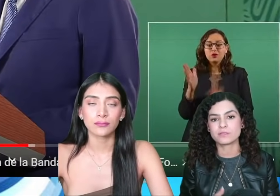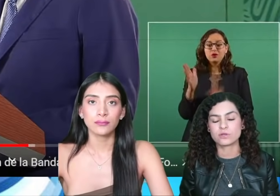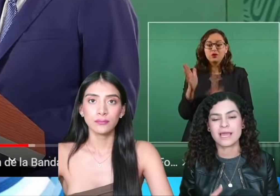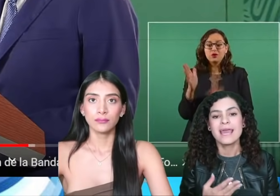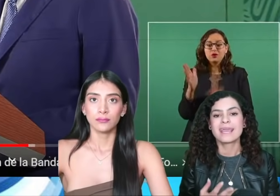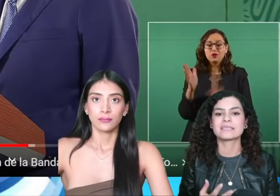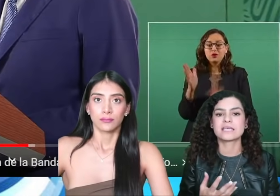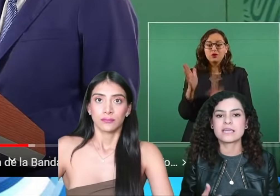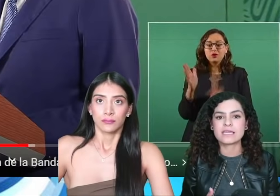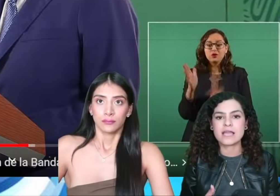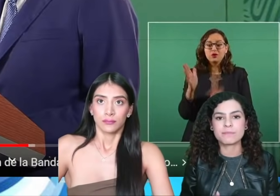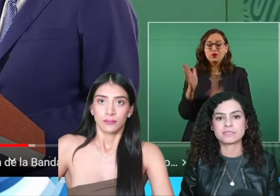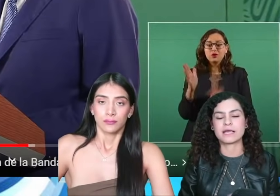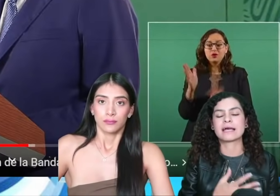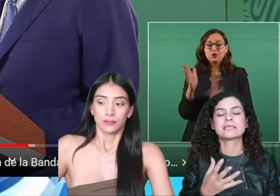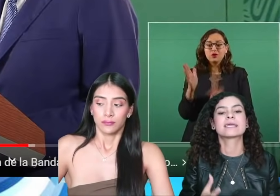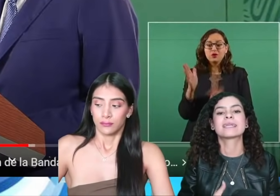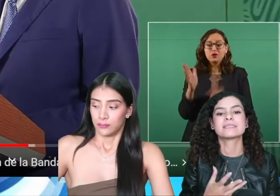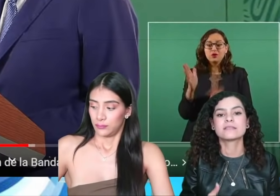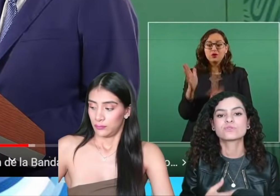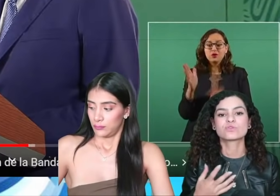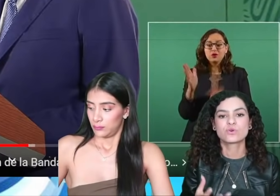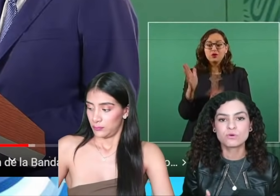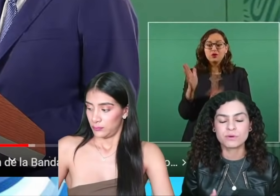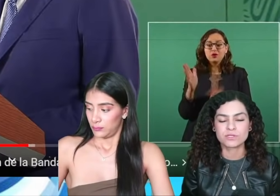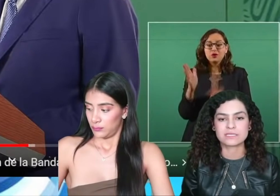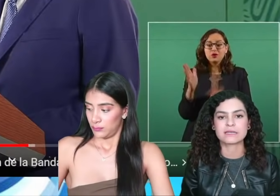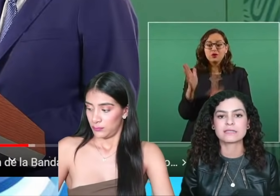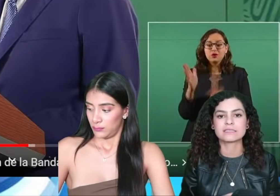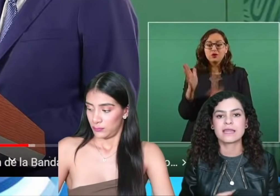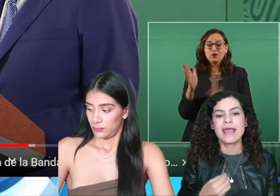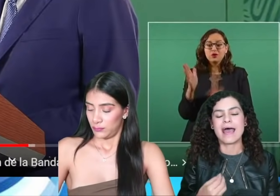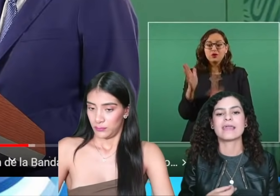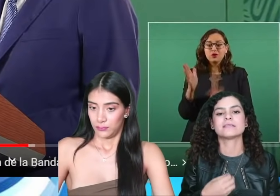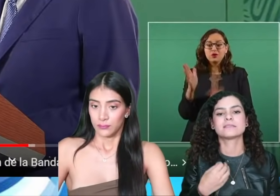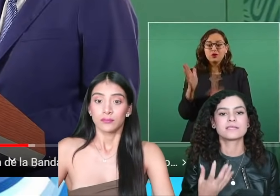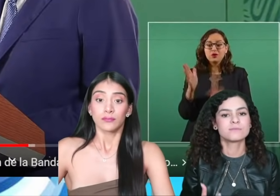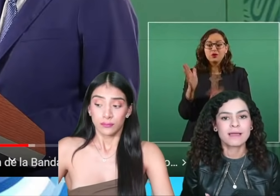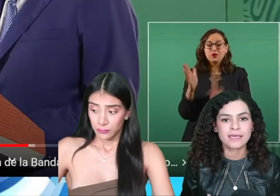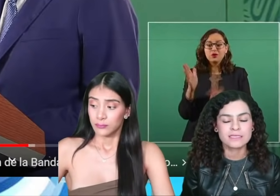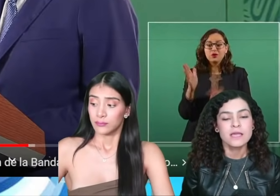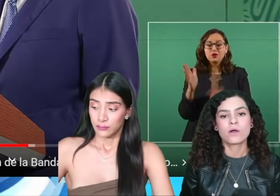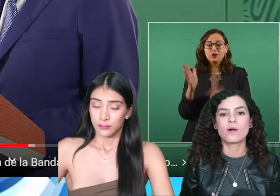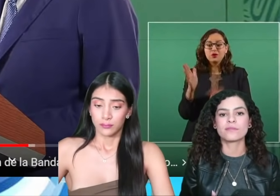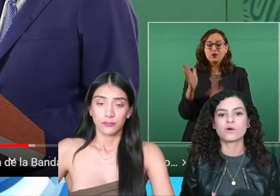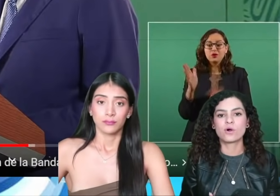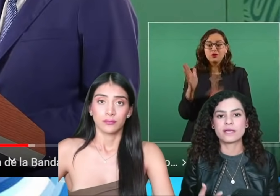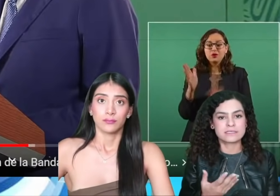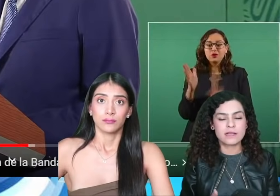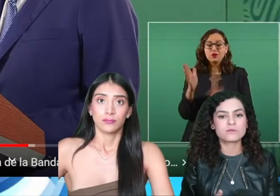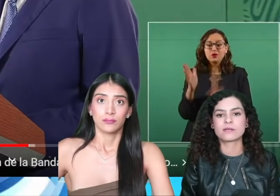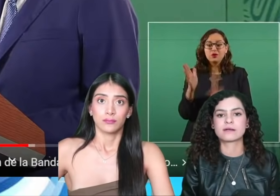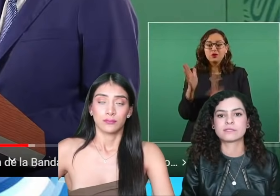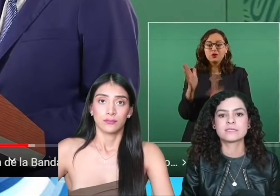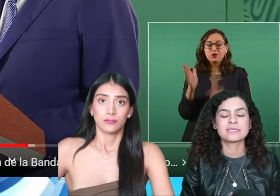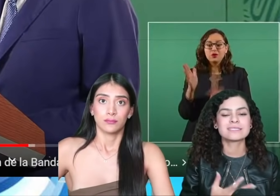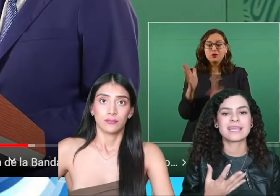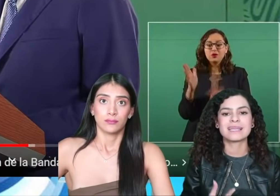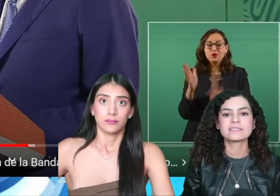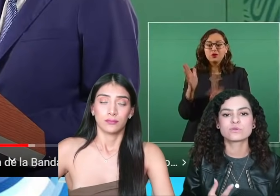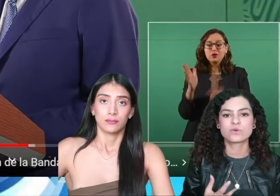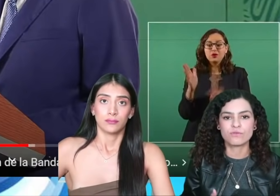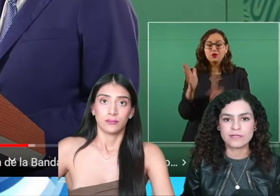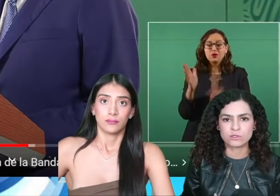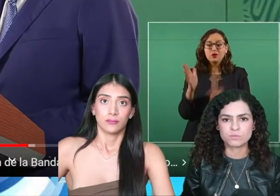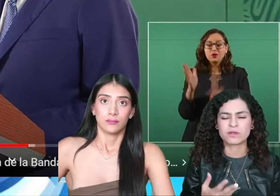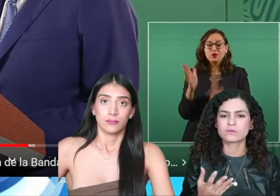una persona que se dedica pues a hacer crecer estos grupos, a hacer crecer a estas mañas, cuando están los guanajuatenses en